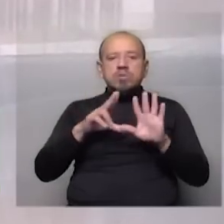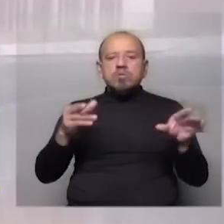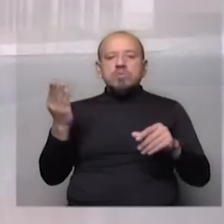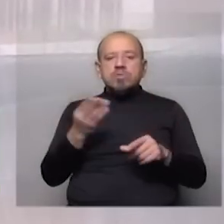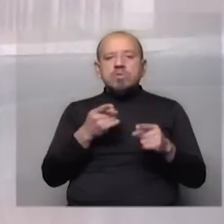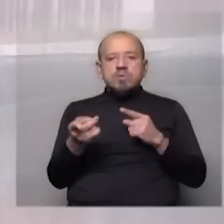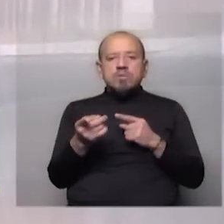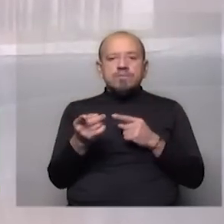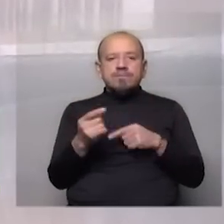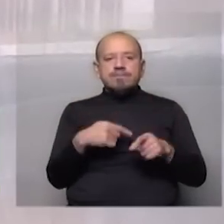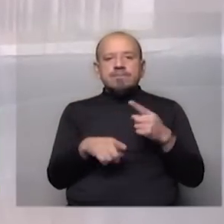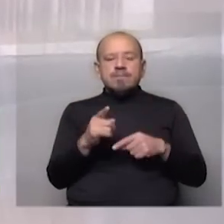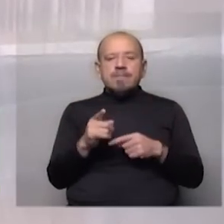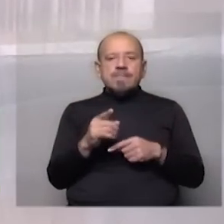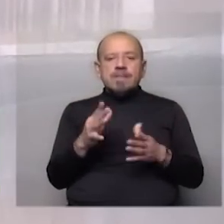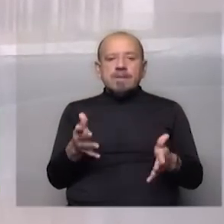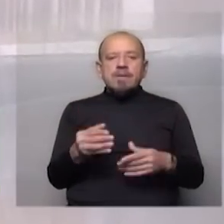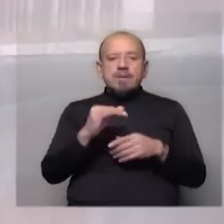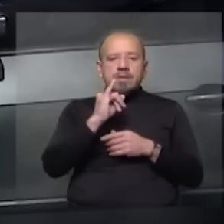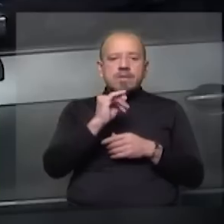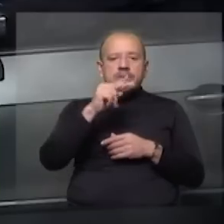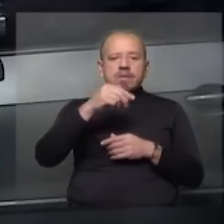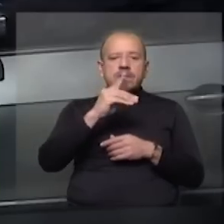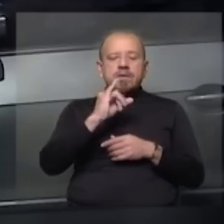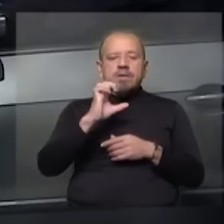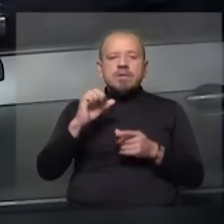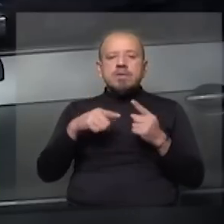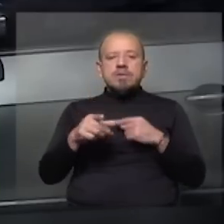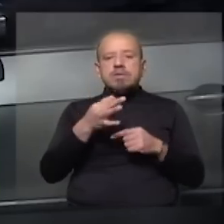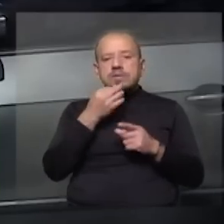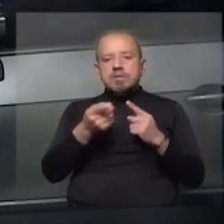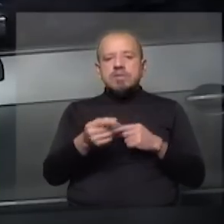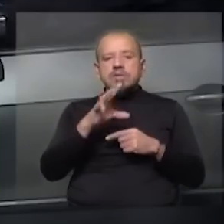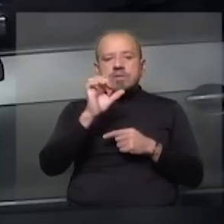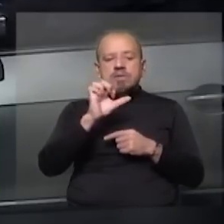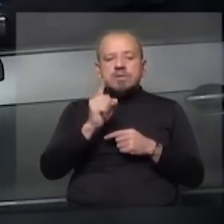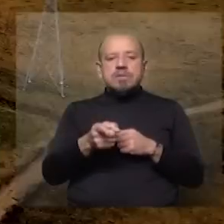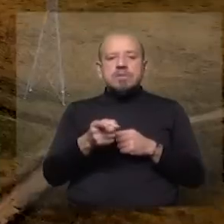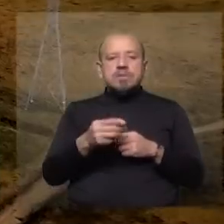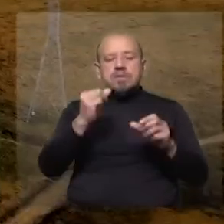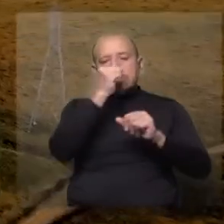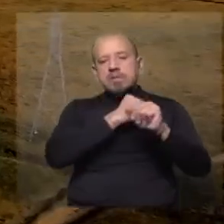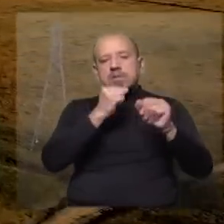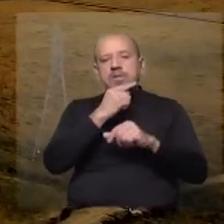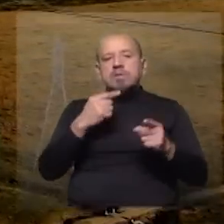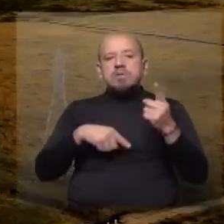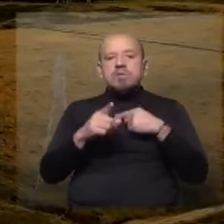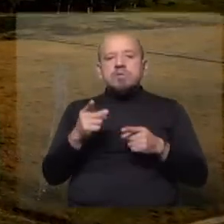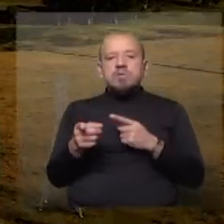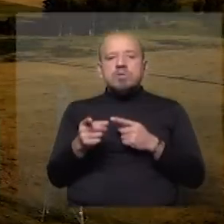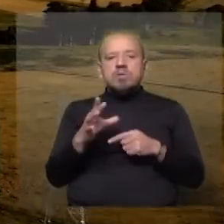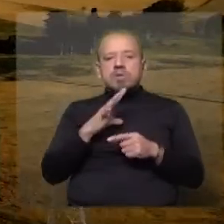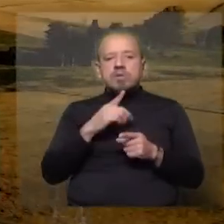71 puntos básicos por encima del índice de precios al consumo indica seg ingeniería en este sentido la consultora